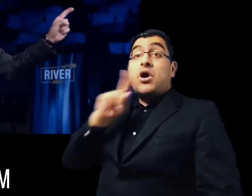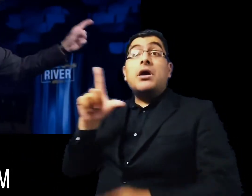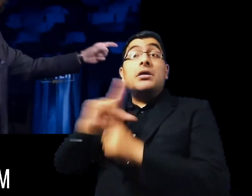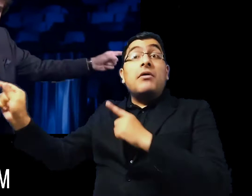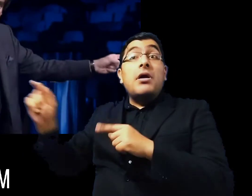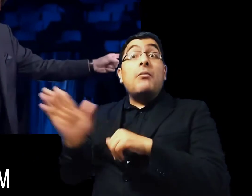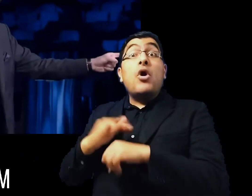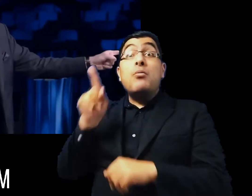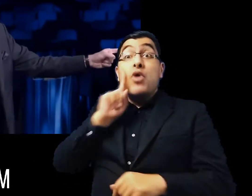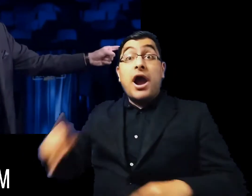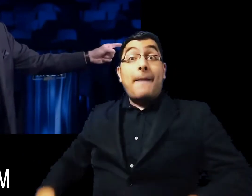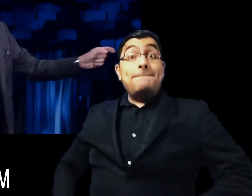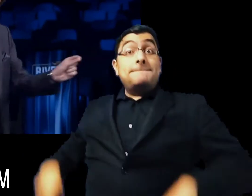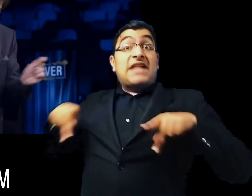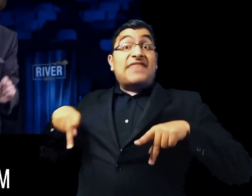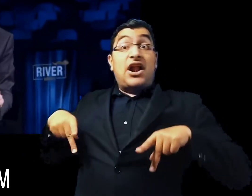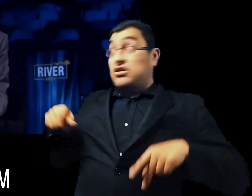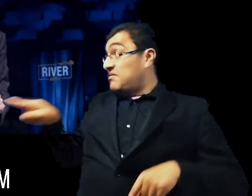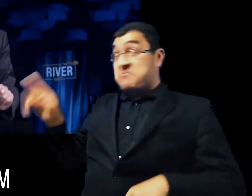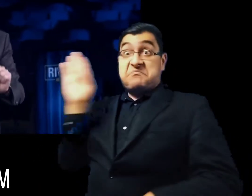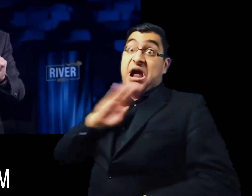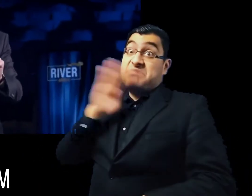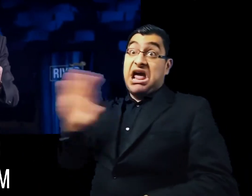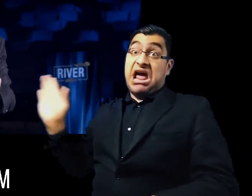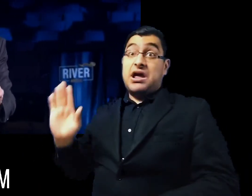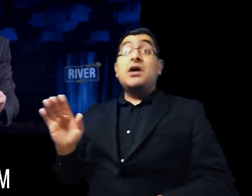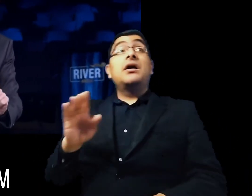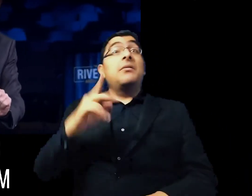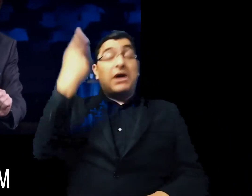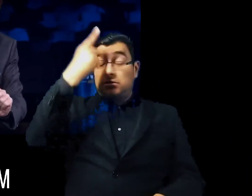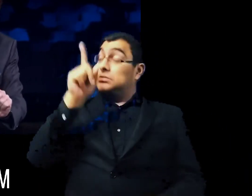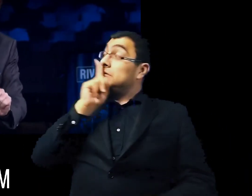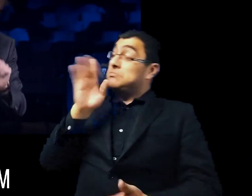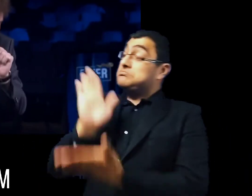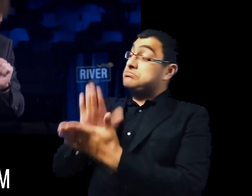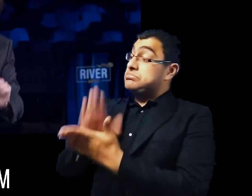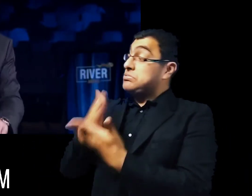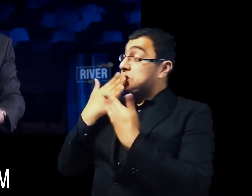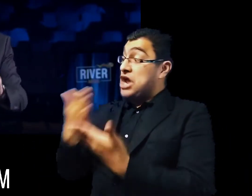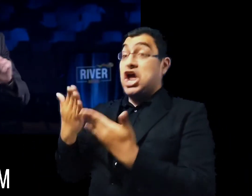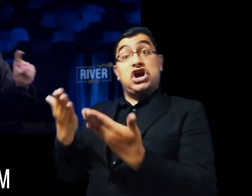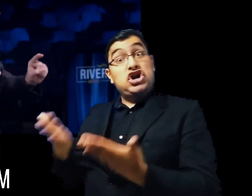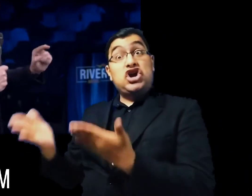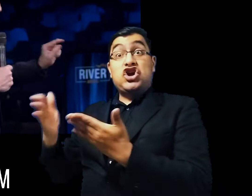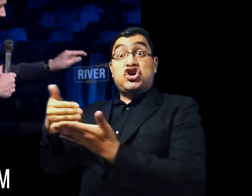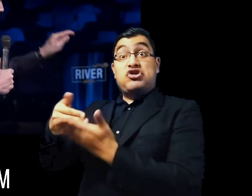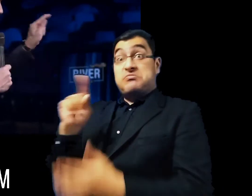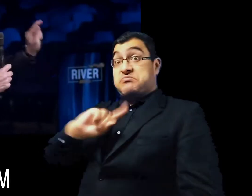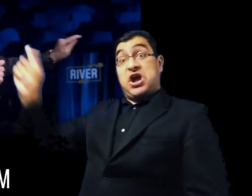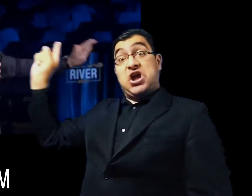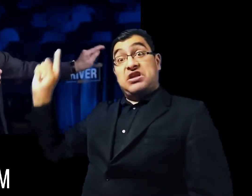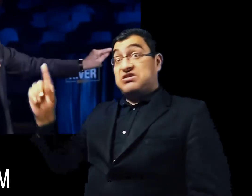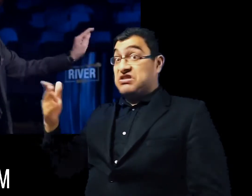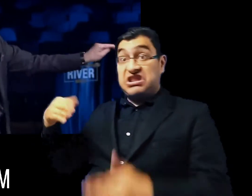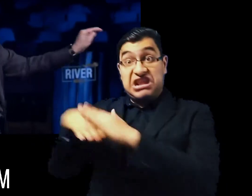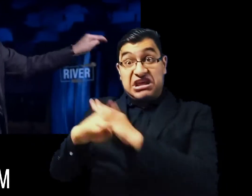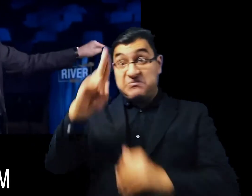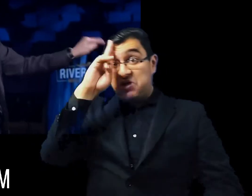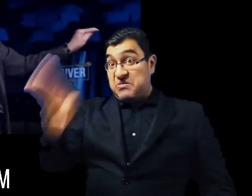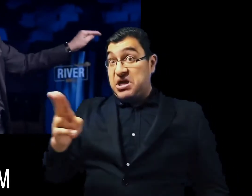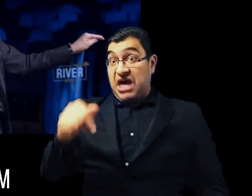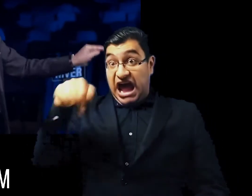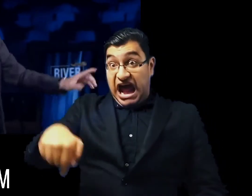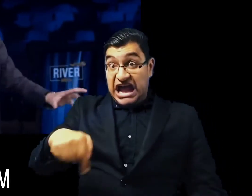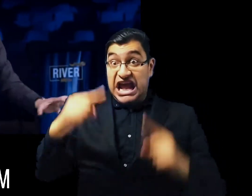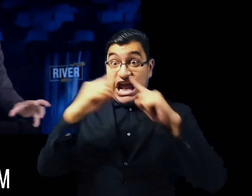porque tenía jeans, y donde su pastor la felicitó porque le dijo, bien que no la dejaste entrar porque esto